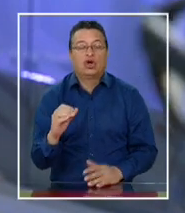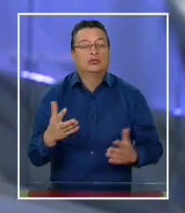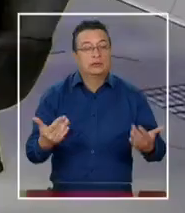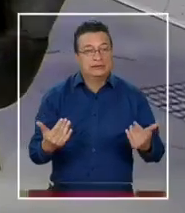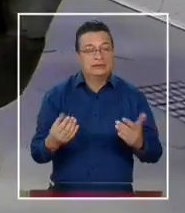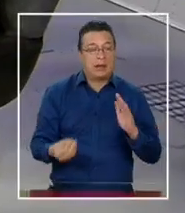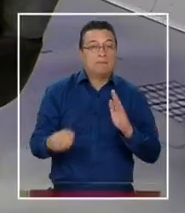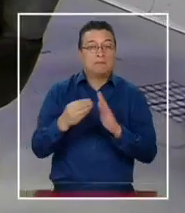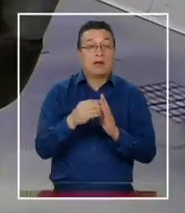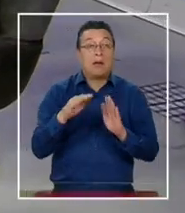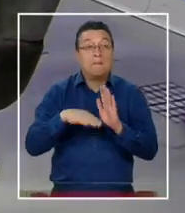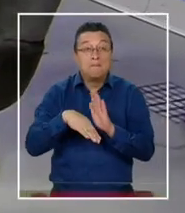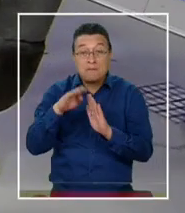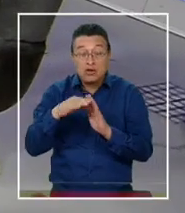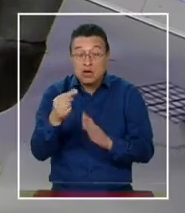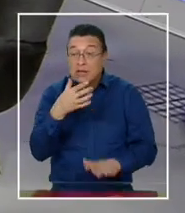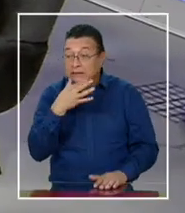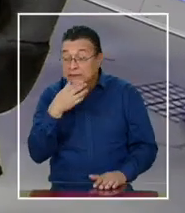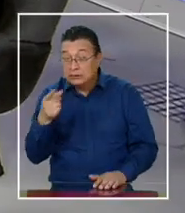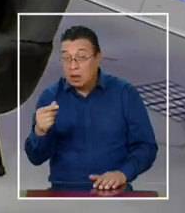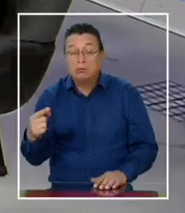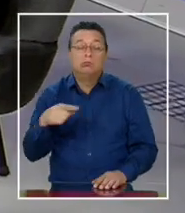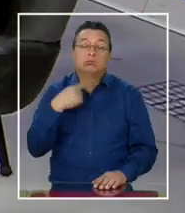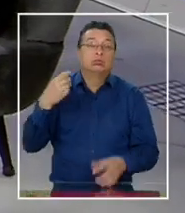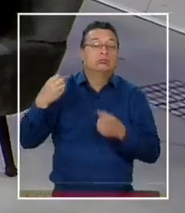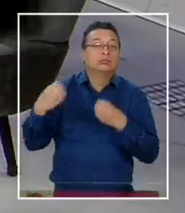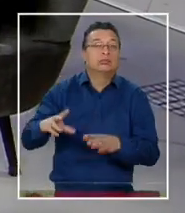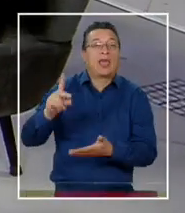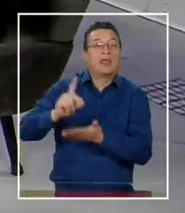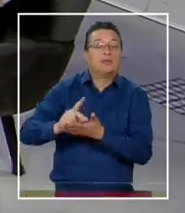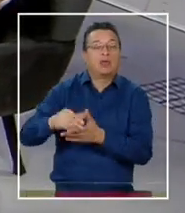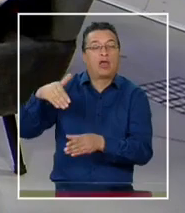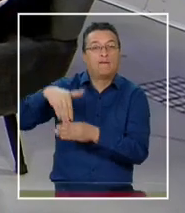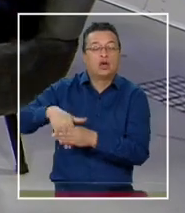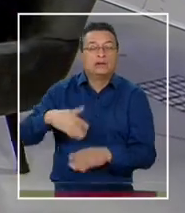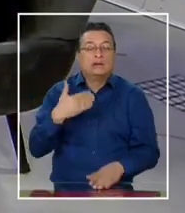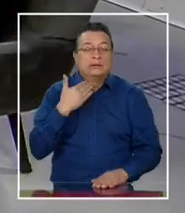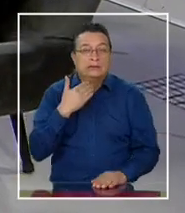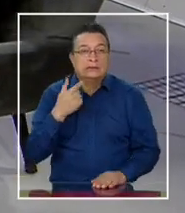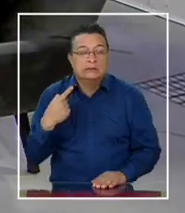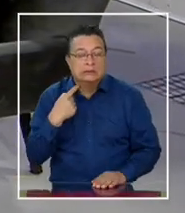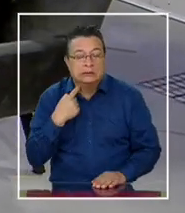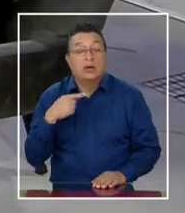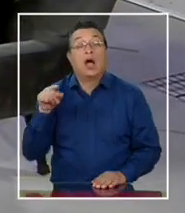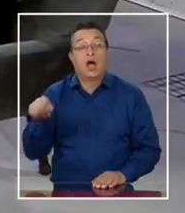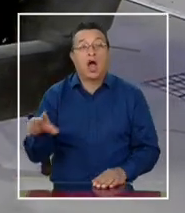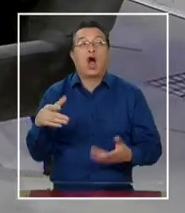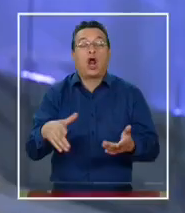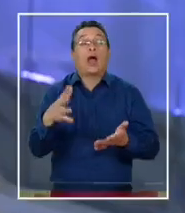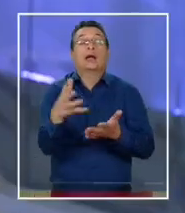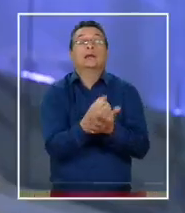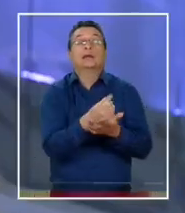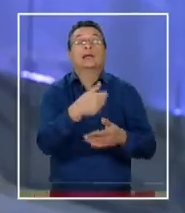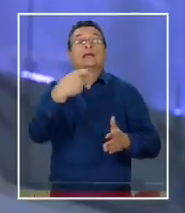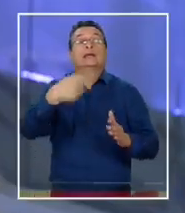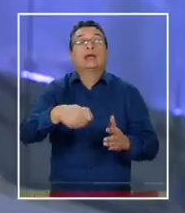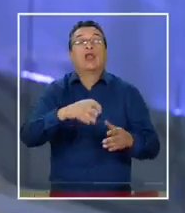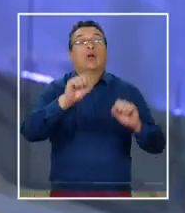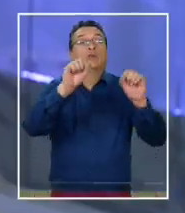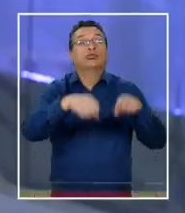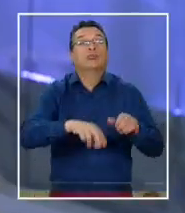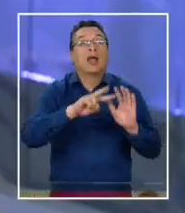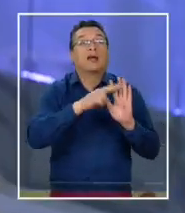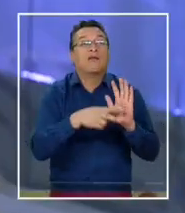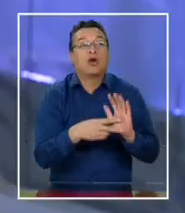simple con mayoría simple les fue mal Qué autocrítica hacen de lo que les ocurrió en función de lo que quieren lograr en el senado y aprobar la